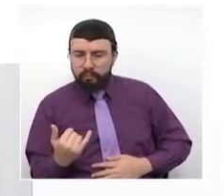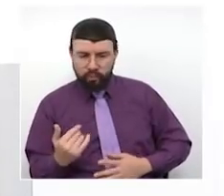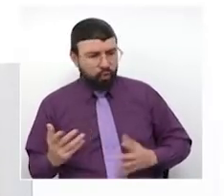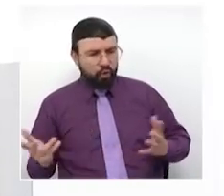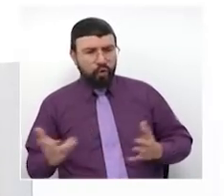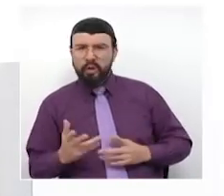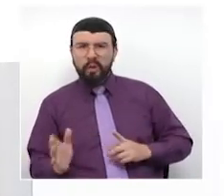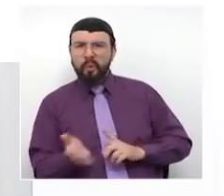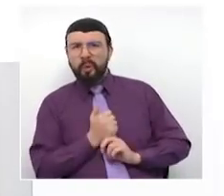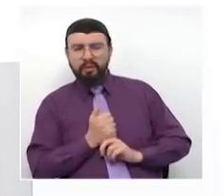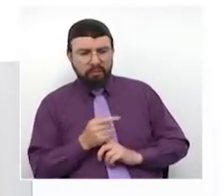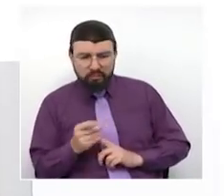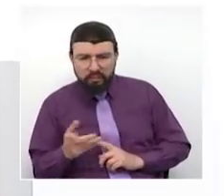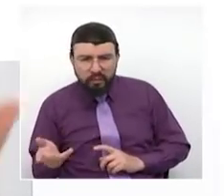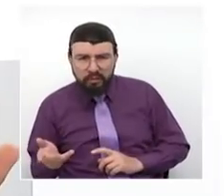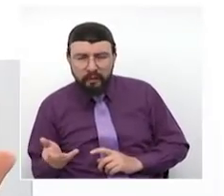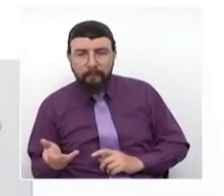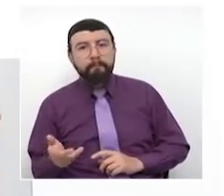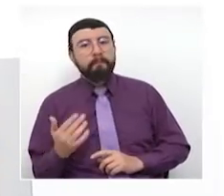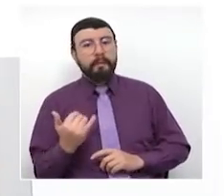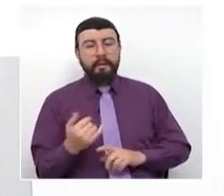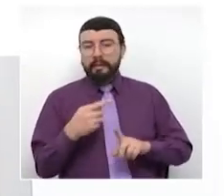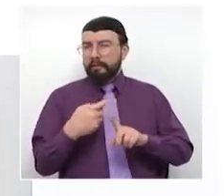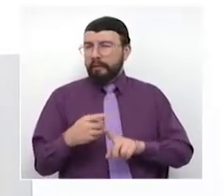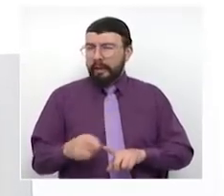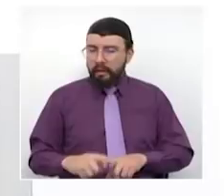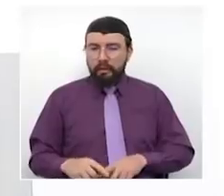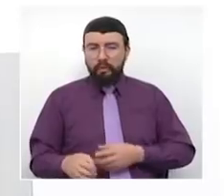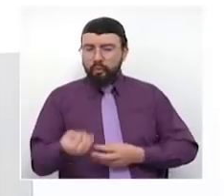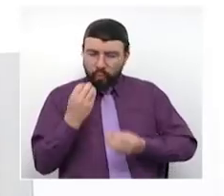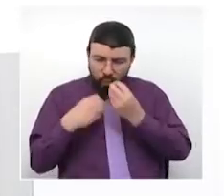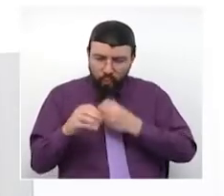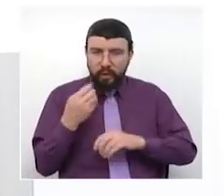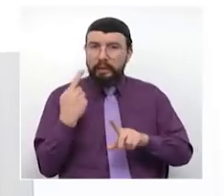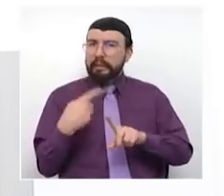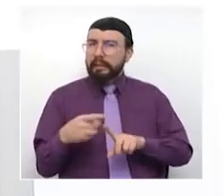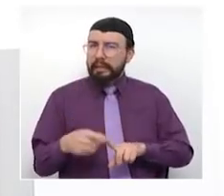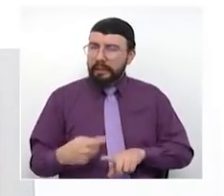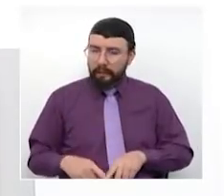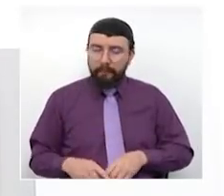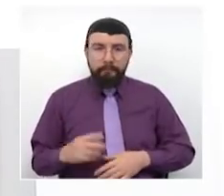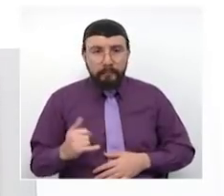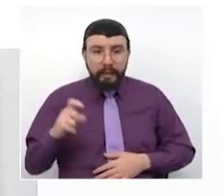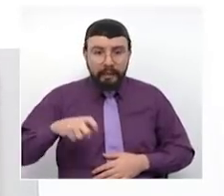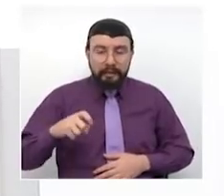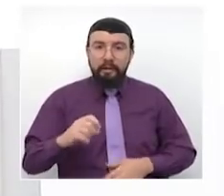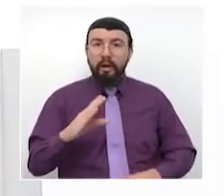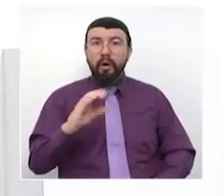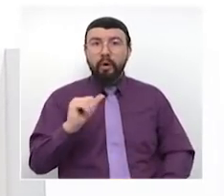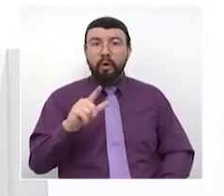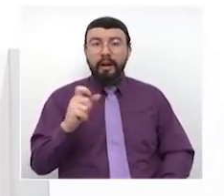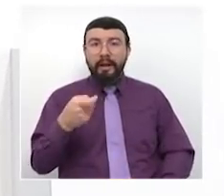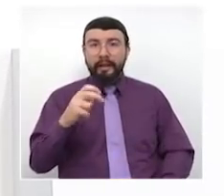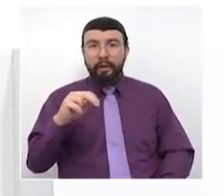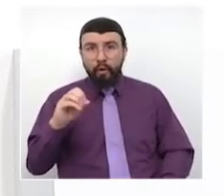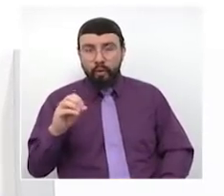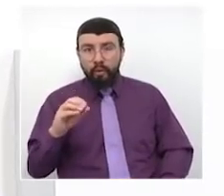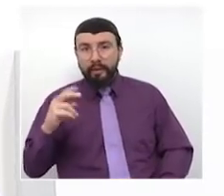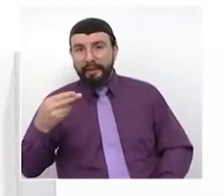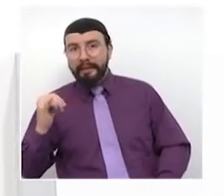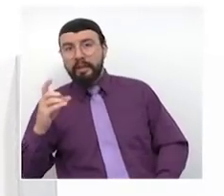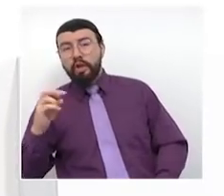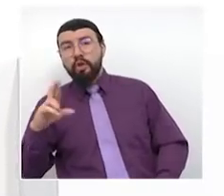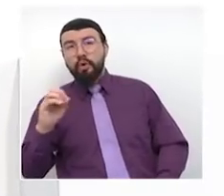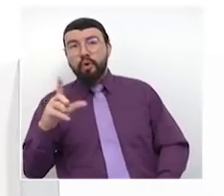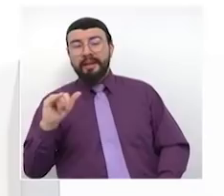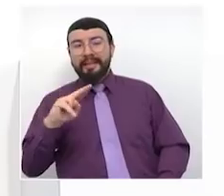encuentran? En suplementaciones. Entonces hay que consumir un colágeno que sea hidrolizado. Y para que ese colágeno